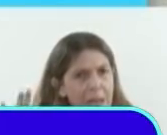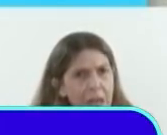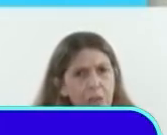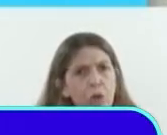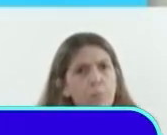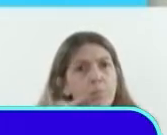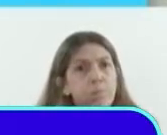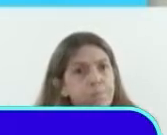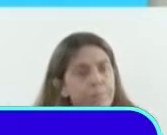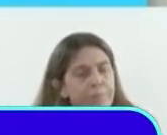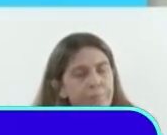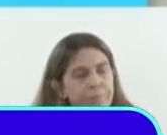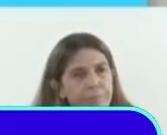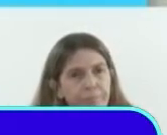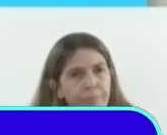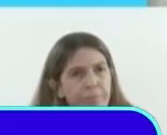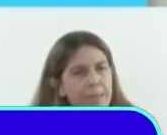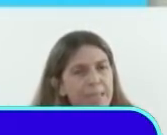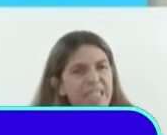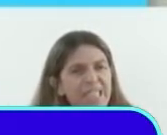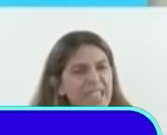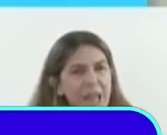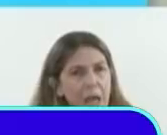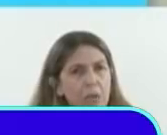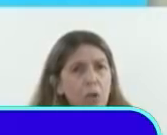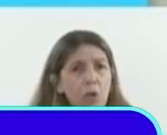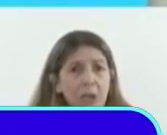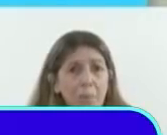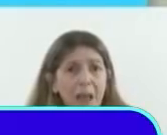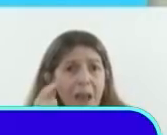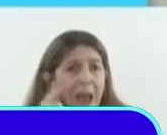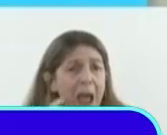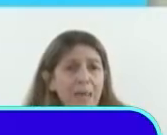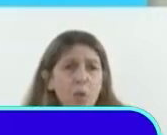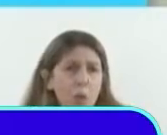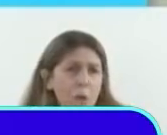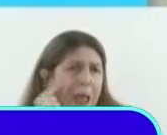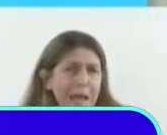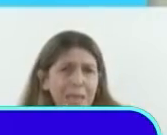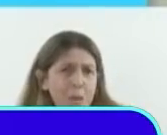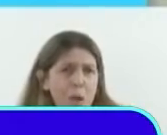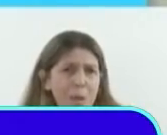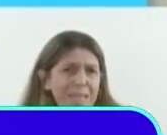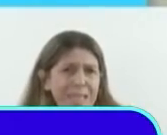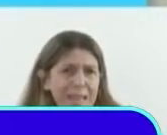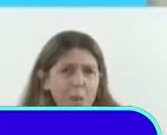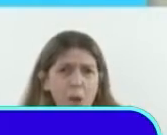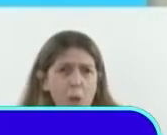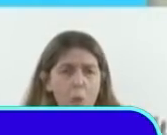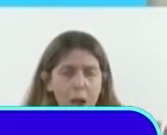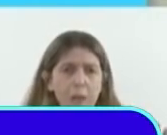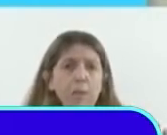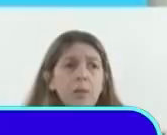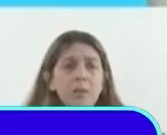algo que francamente siento y que también siente Axel, no tengo ninguna duda, que es que todos